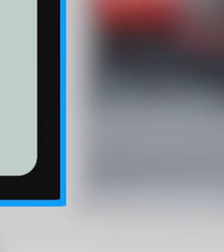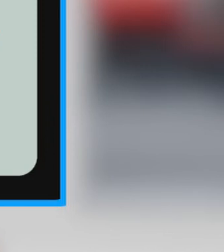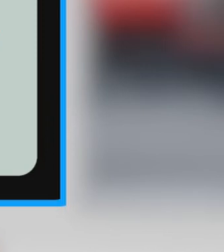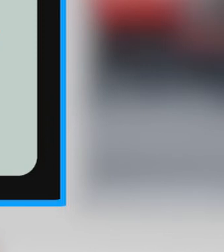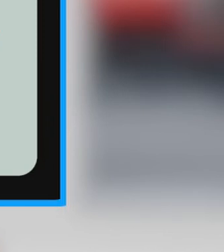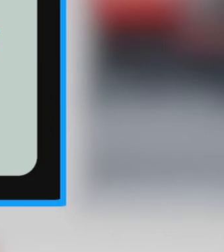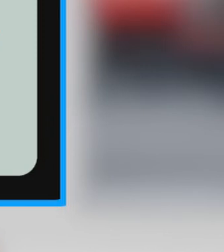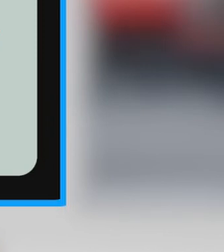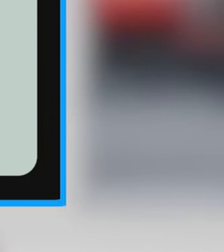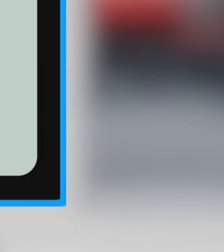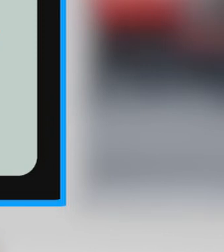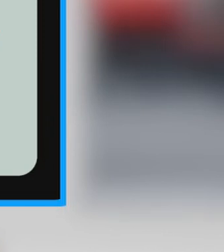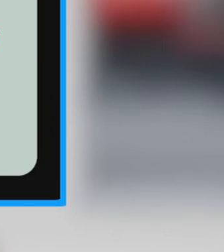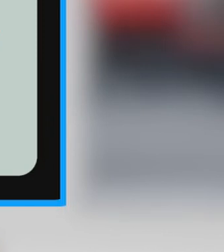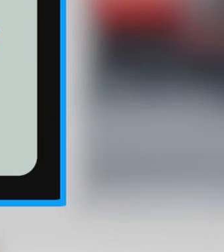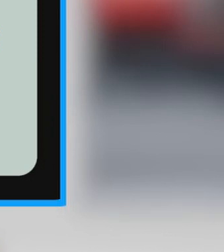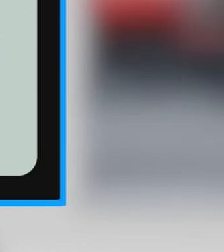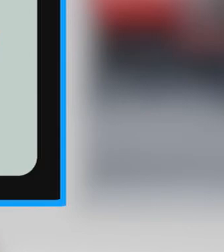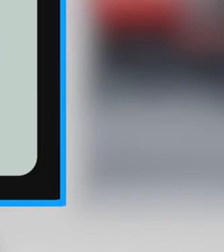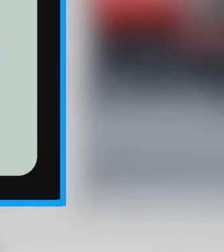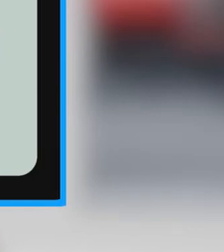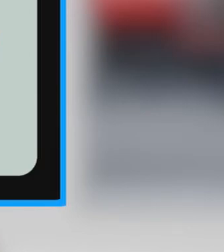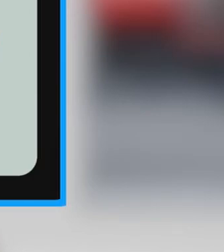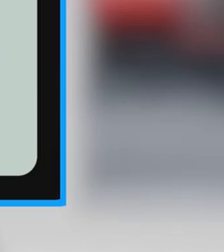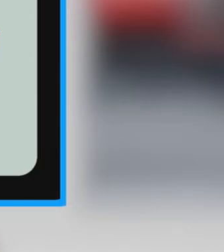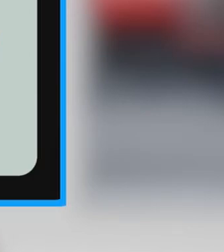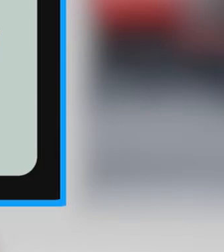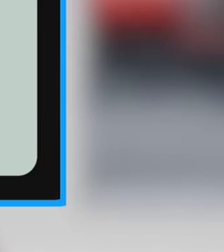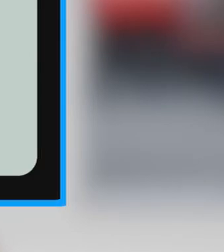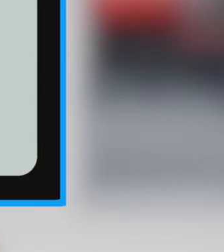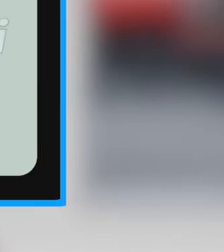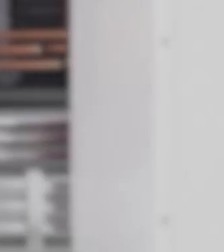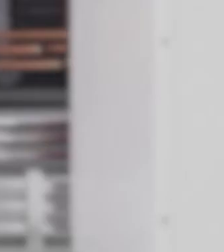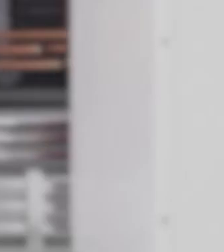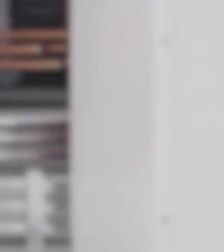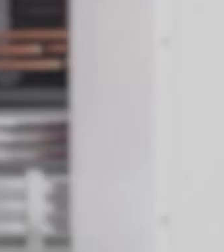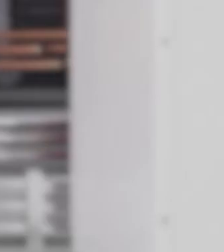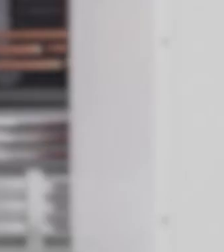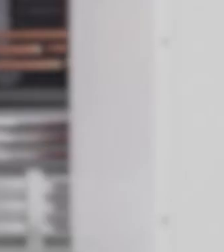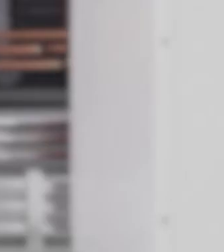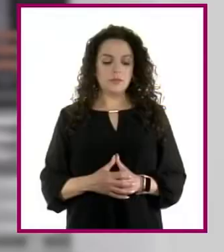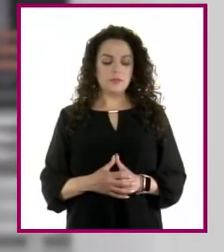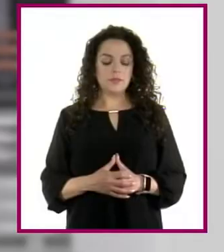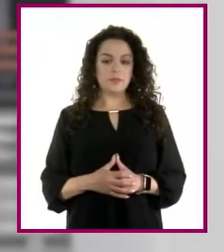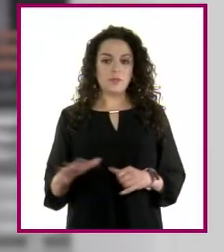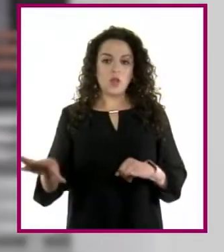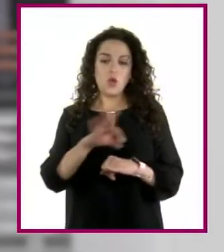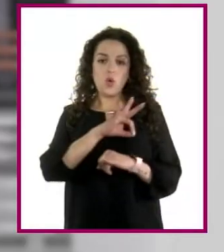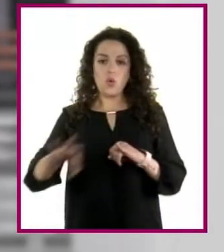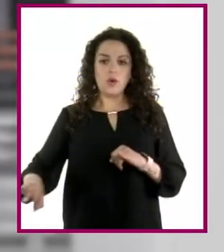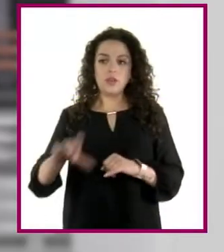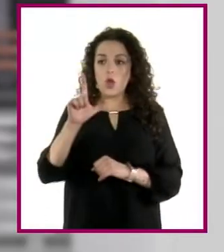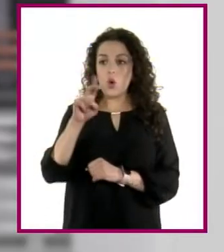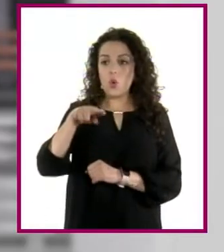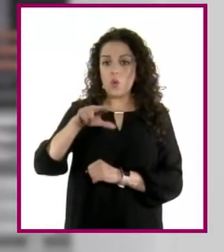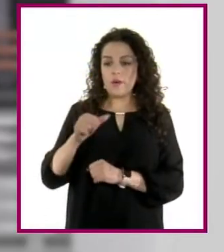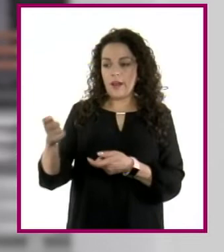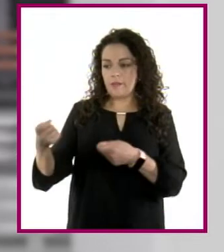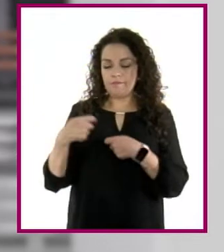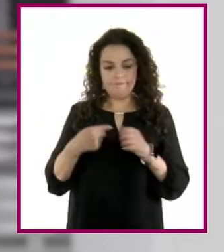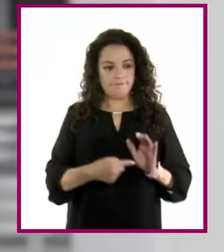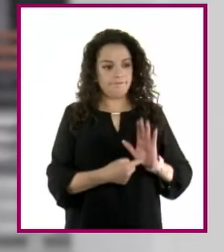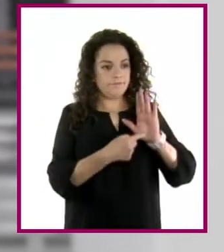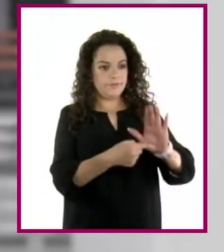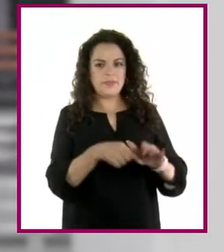individuos difícilmente pueden intercambiar funciones en la división del trabajo. Finalmente, Luna me presentó el dilema del